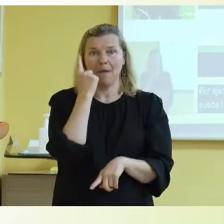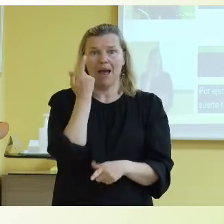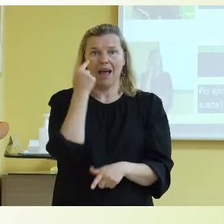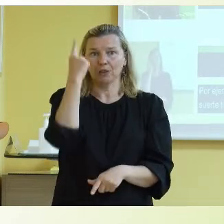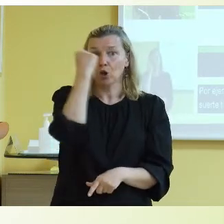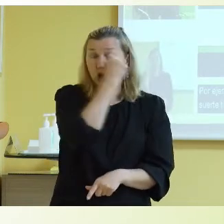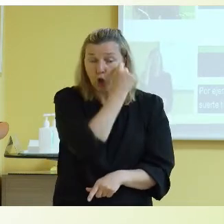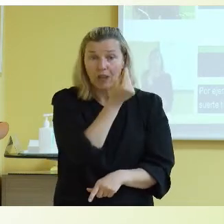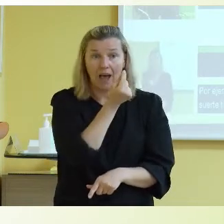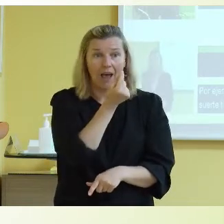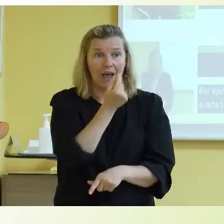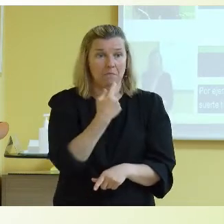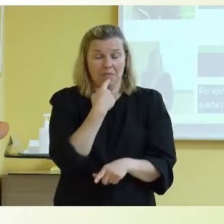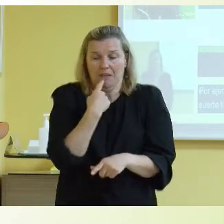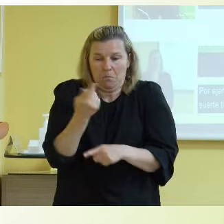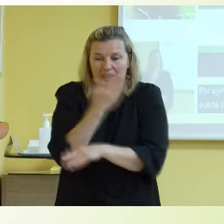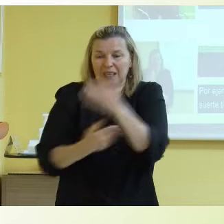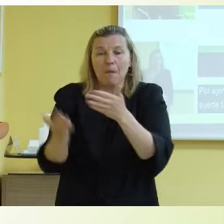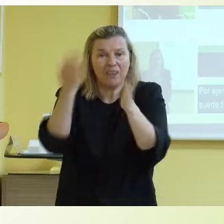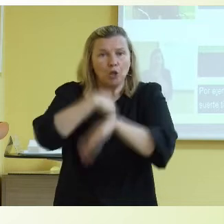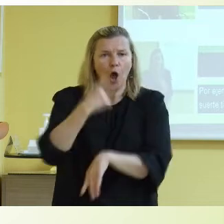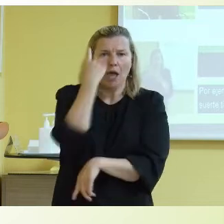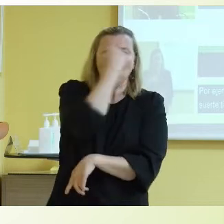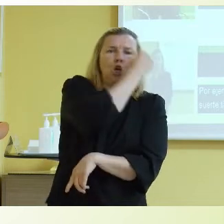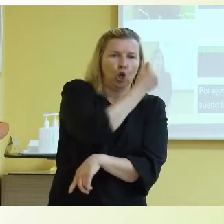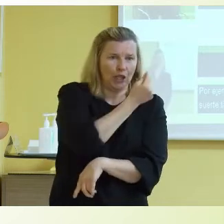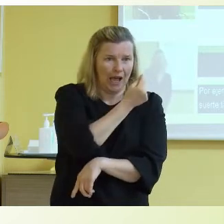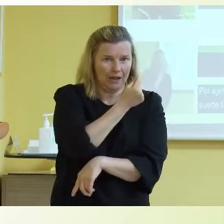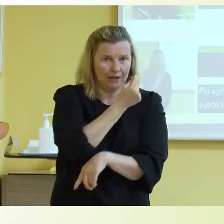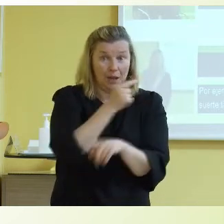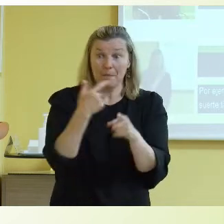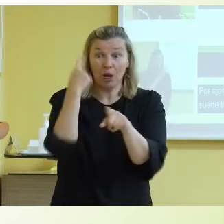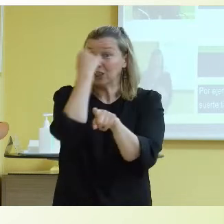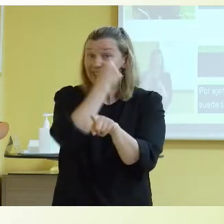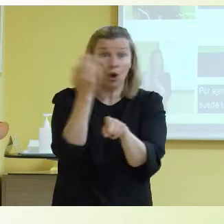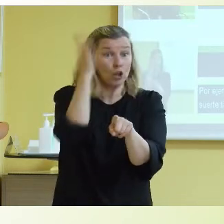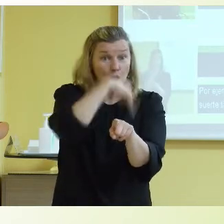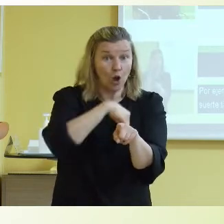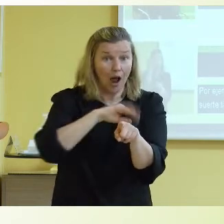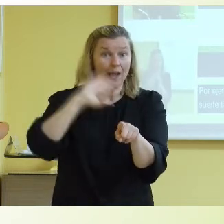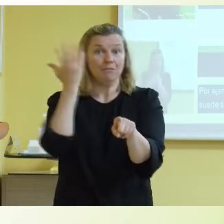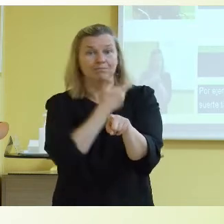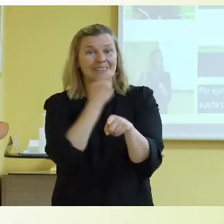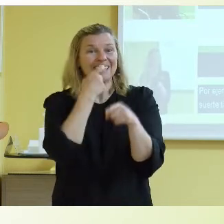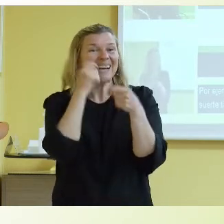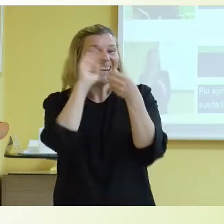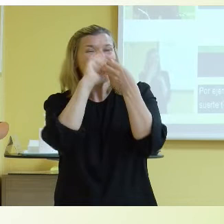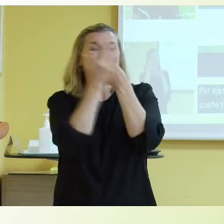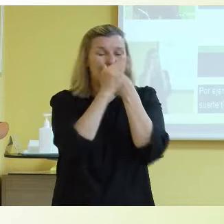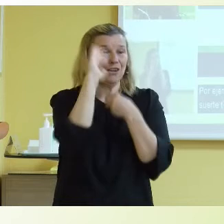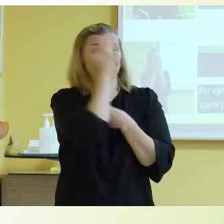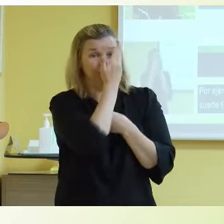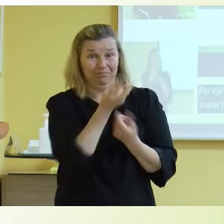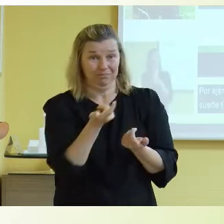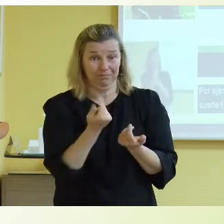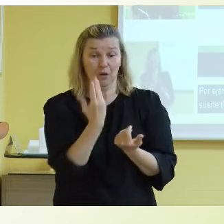discapacidad visual, pues echa gotas. Si le deja de echar gotas, pasado mañana tiene una keratitis por cristales de cistina en el cristalino y se queda ciego, como hay niños que no han